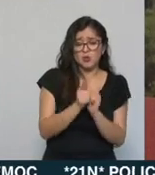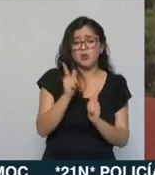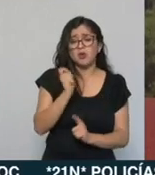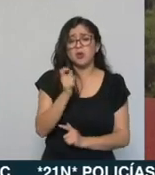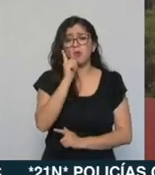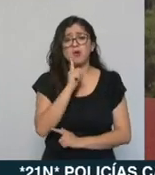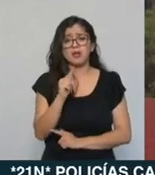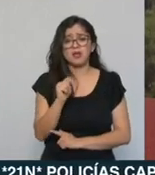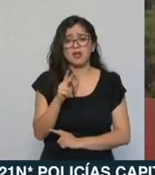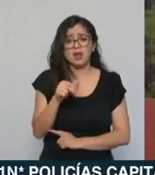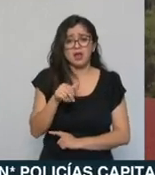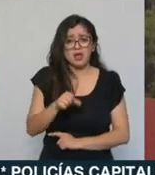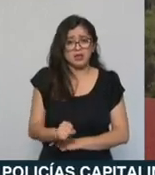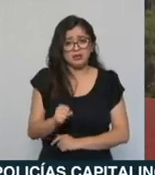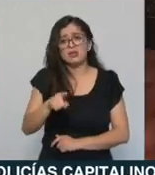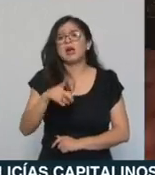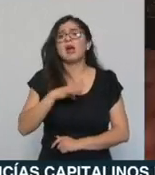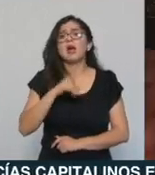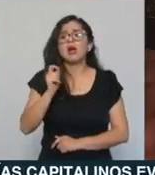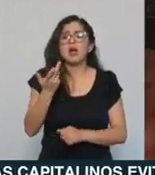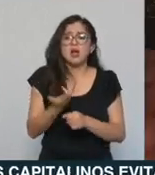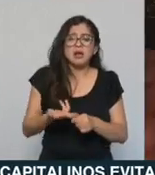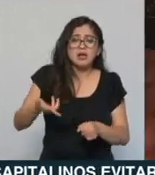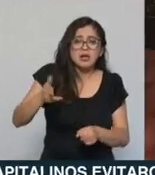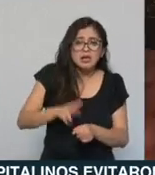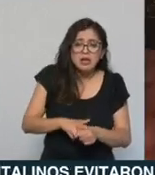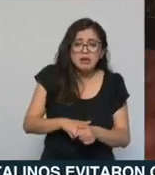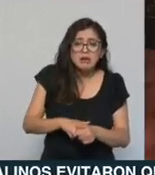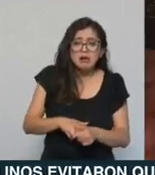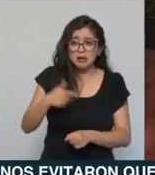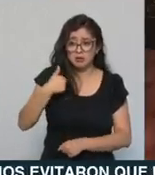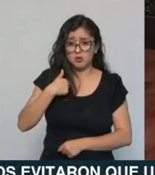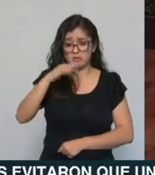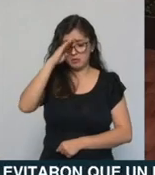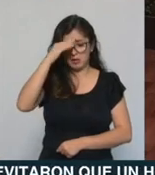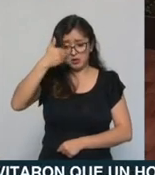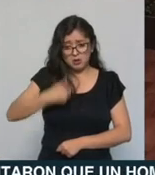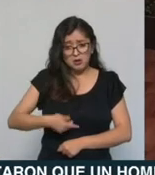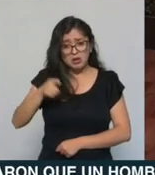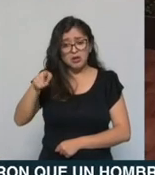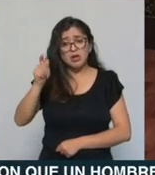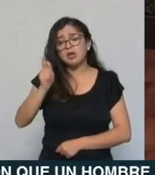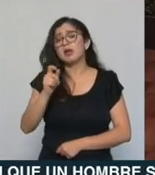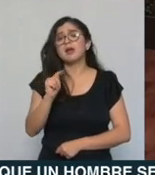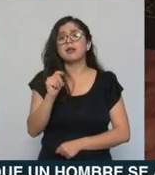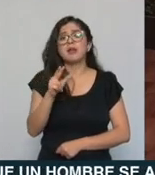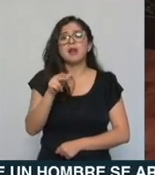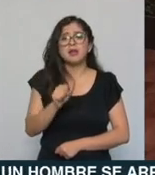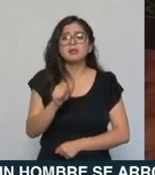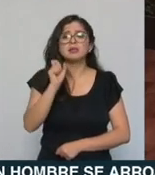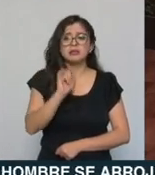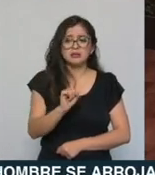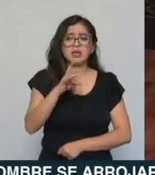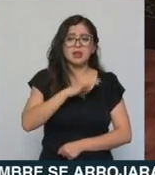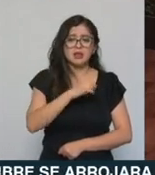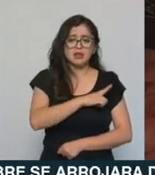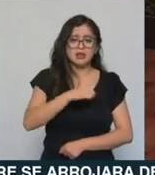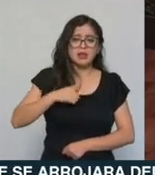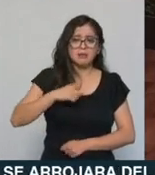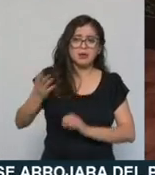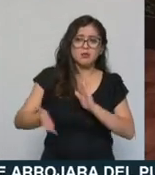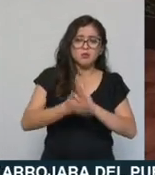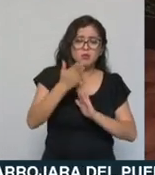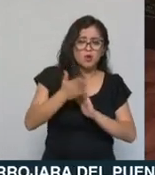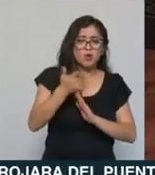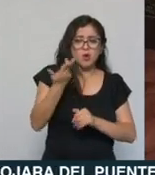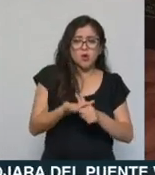trans, hay por ahí un tema de una clínica, ¿sí? Yo en lo personal como mujer trans estoy a favor de que se haga la clínica, pero ya es una cuestión